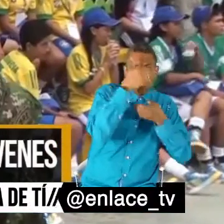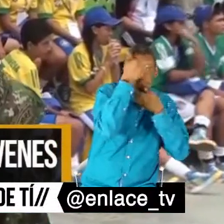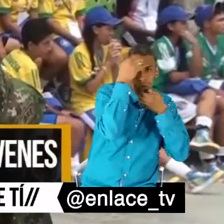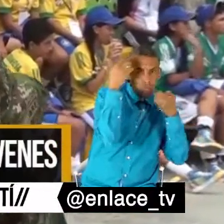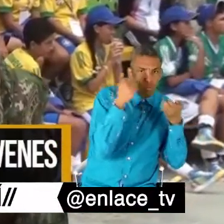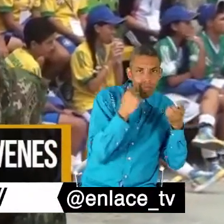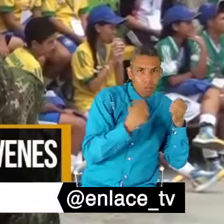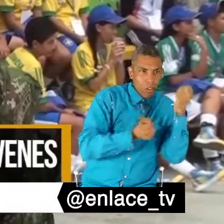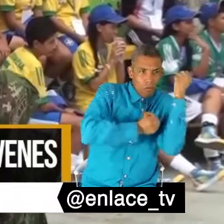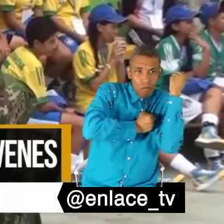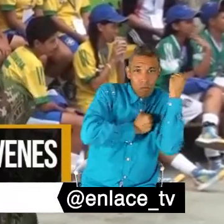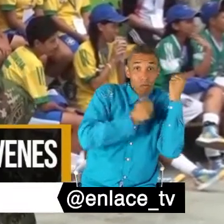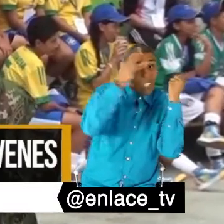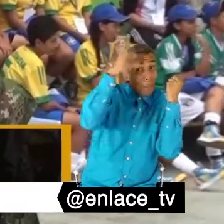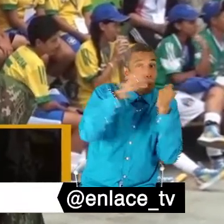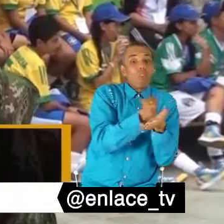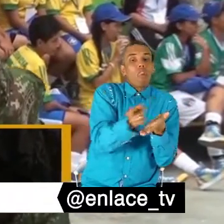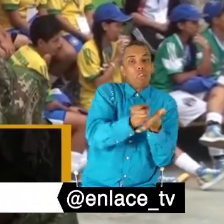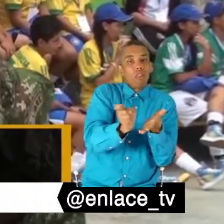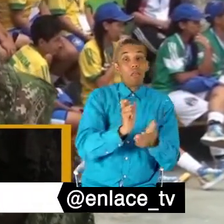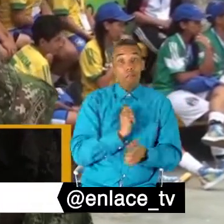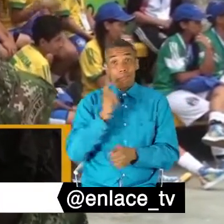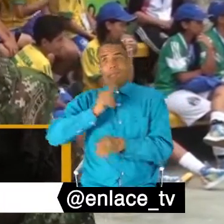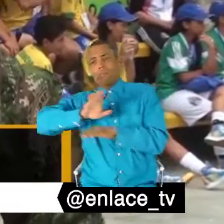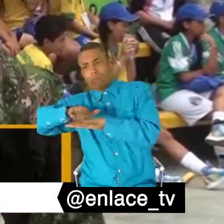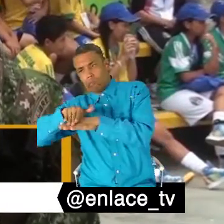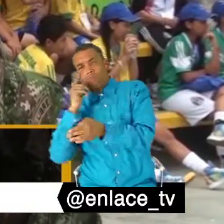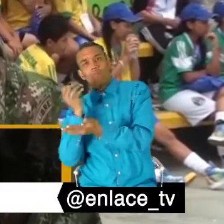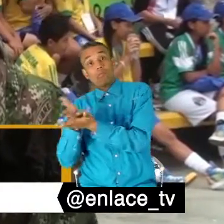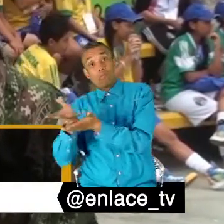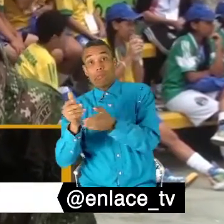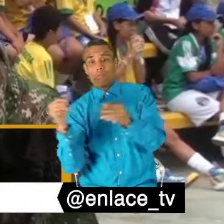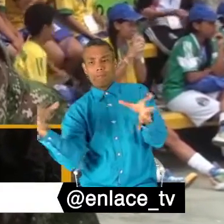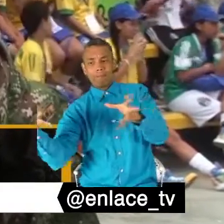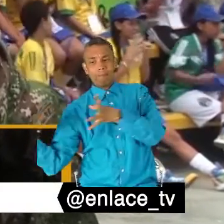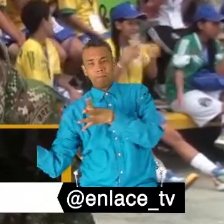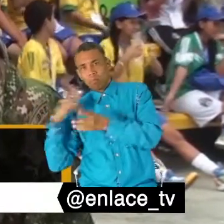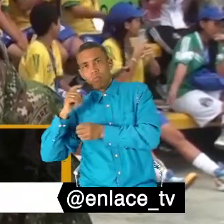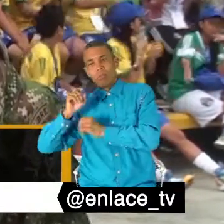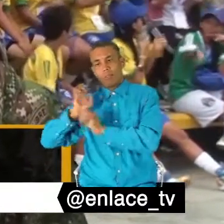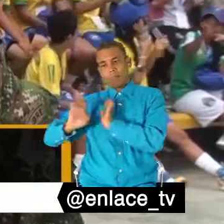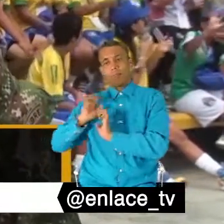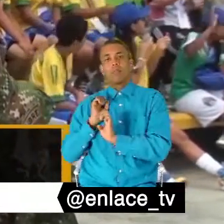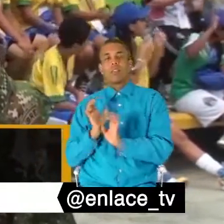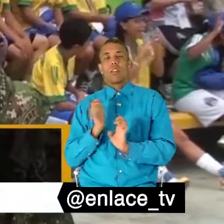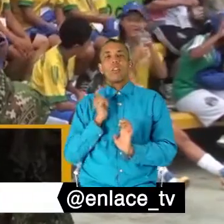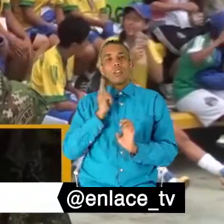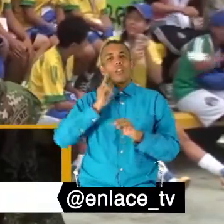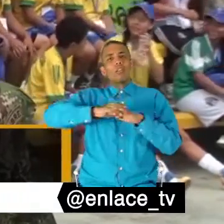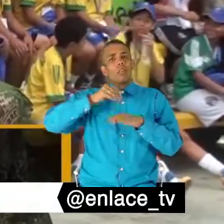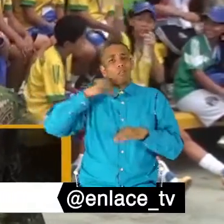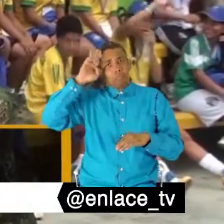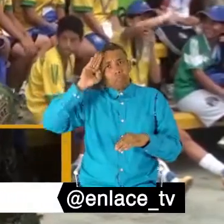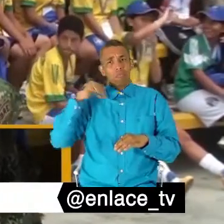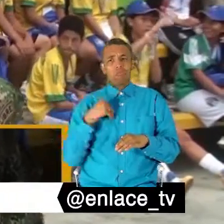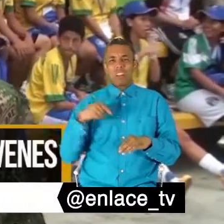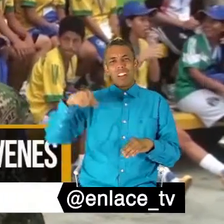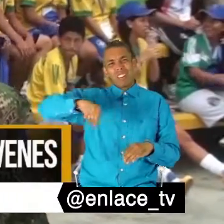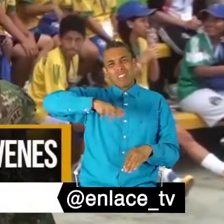esta importante campaña del Ministerio de Defensa Nacional nos queremos vincular con el municipio de Santa Rosa, que ha sido uno de los